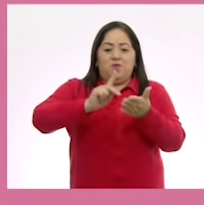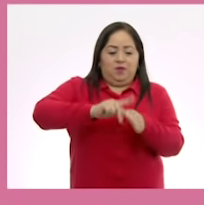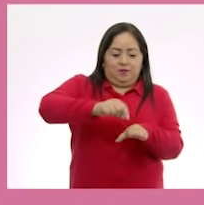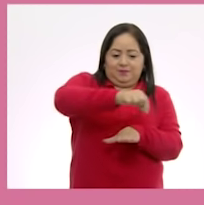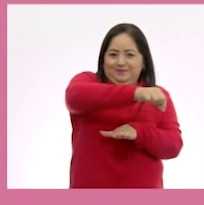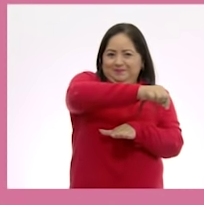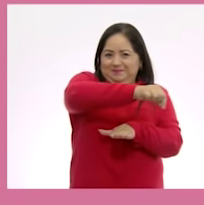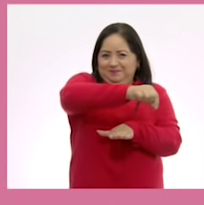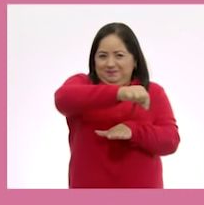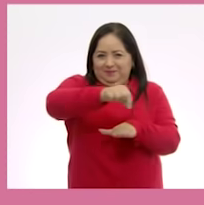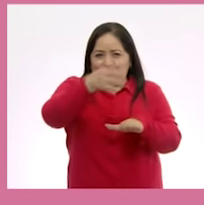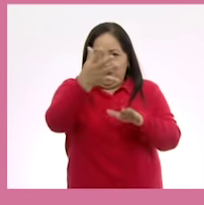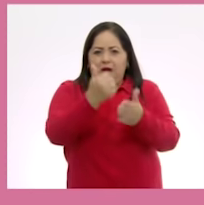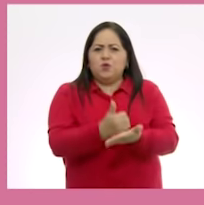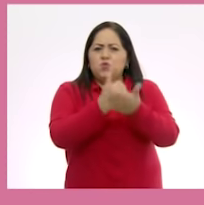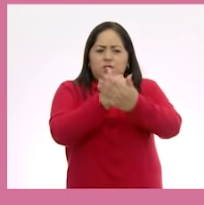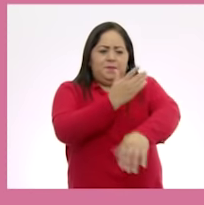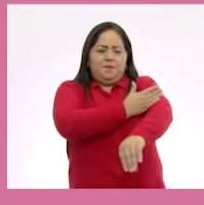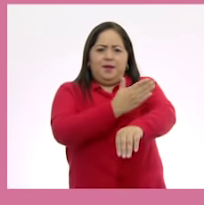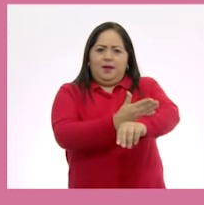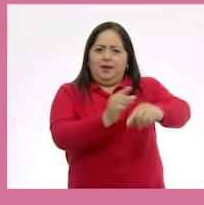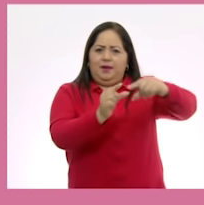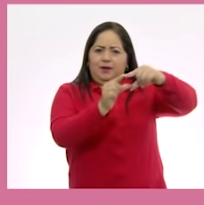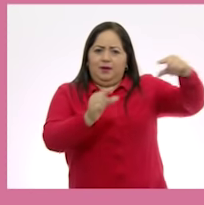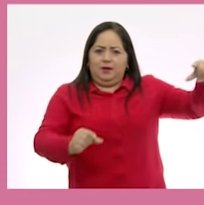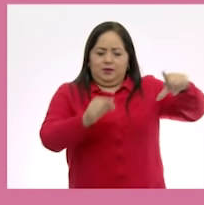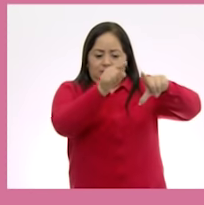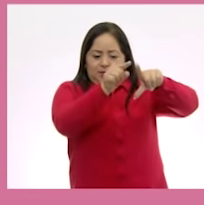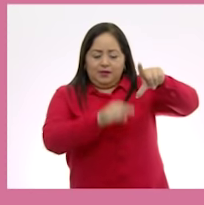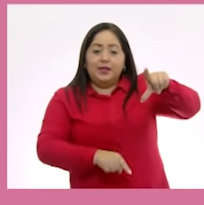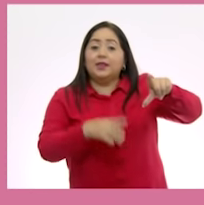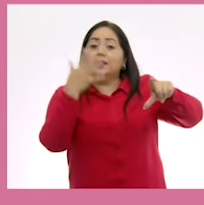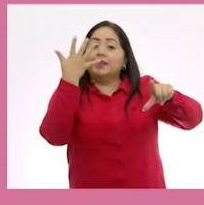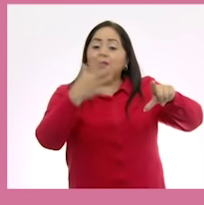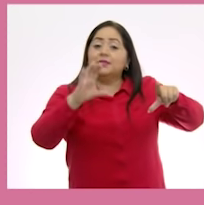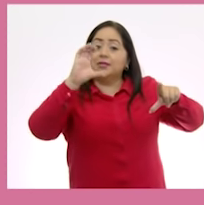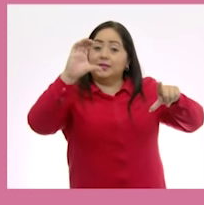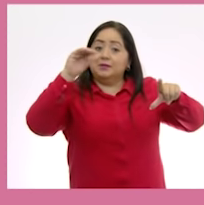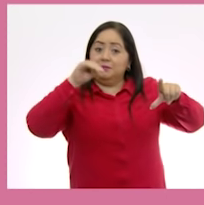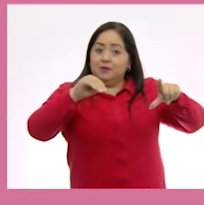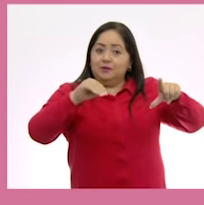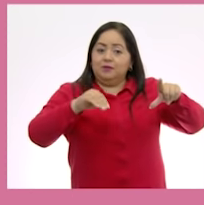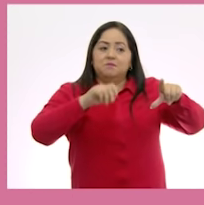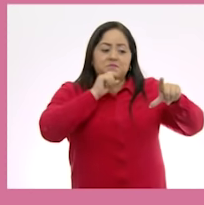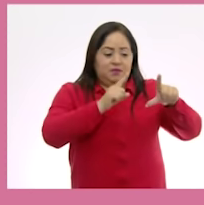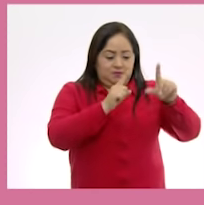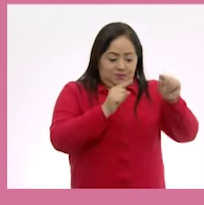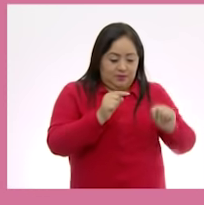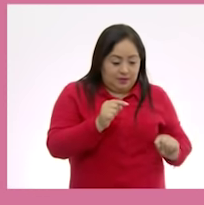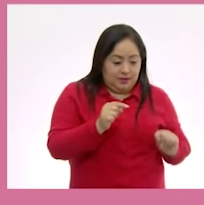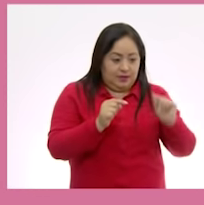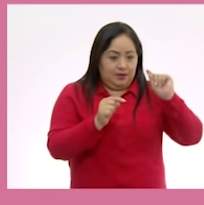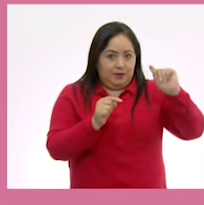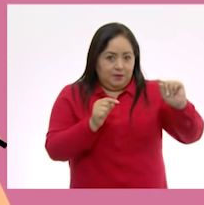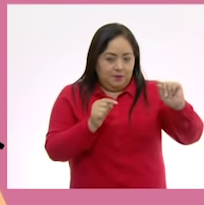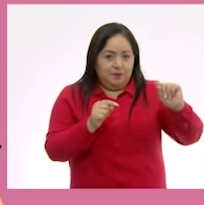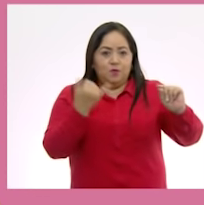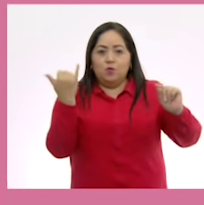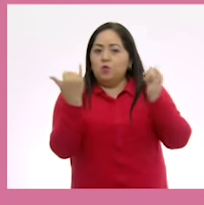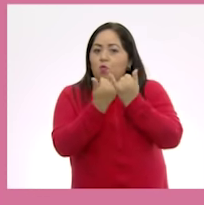plumón o la pluma y con ayuda de la regla 10 centímetros de largo, partiendo de abajo hacia